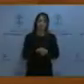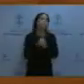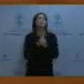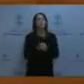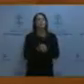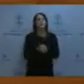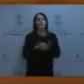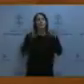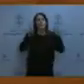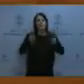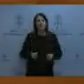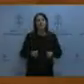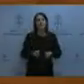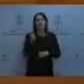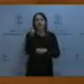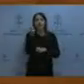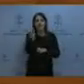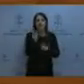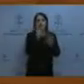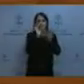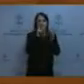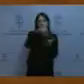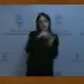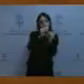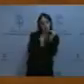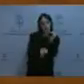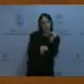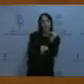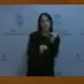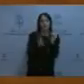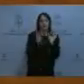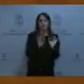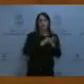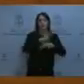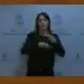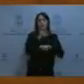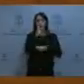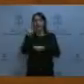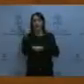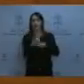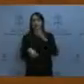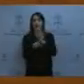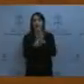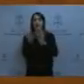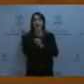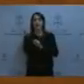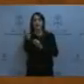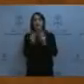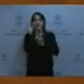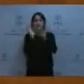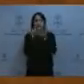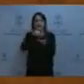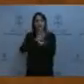necesarias simplificaciones de las tarifas portuarias, se pueden llevar a cabo mediante una modificación de la ley de tasas o incluso mediante su inclusión en la